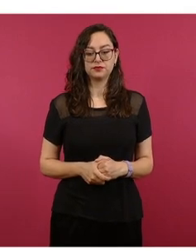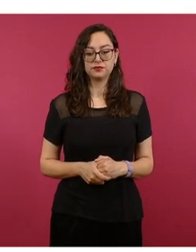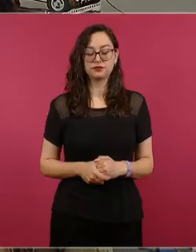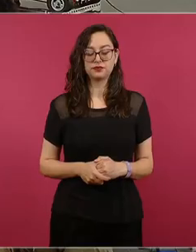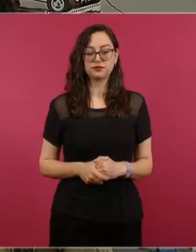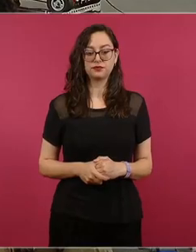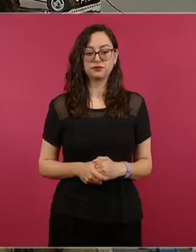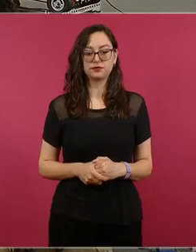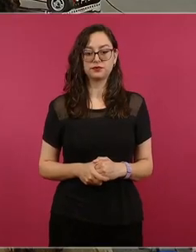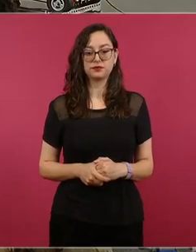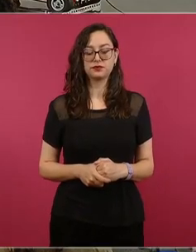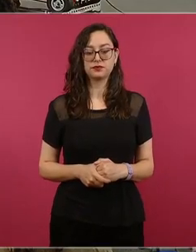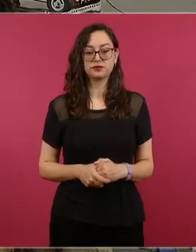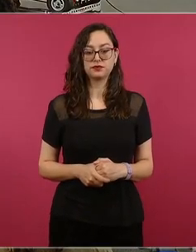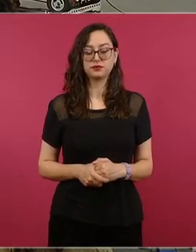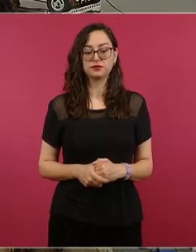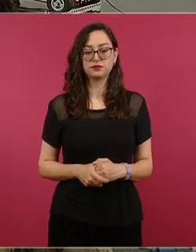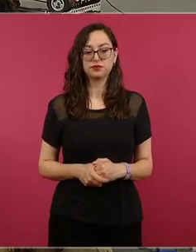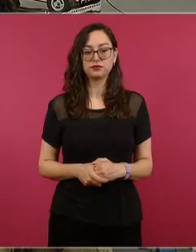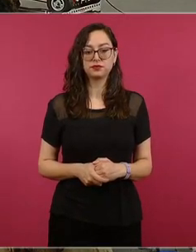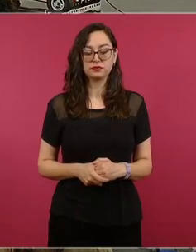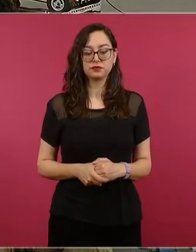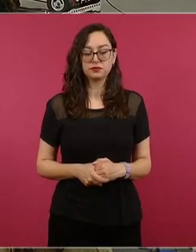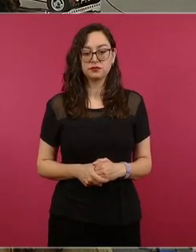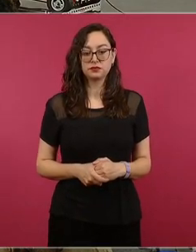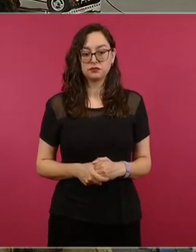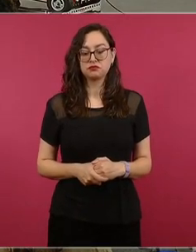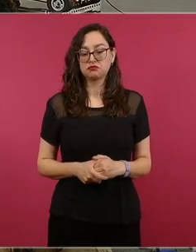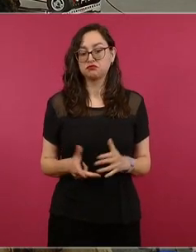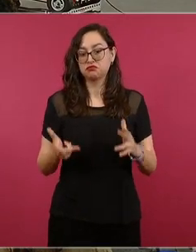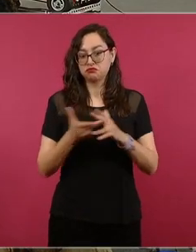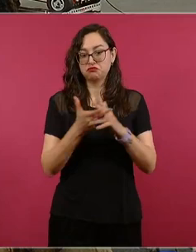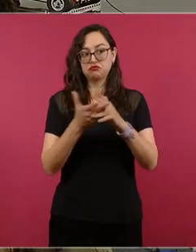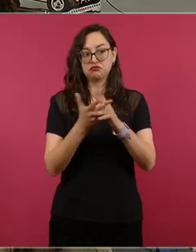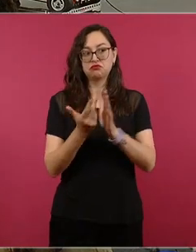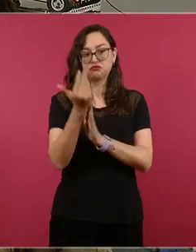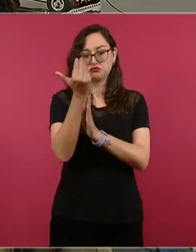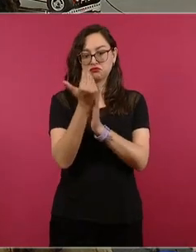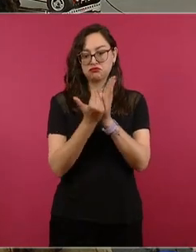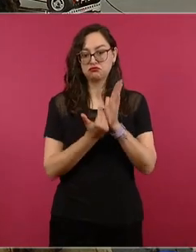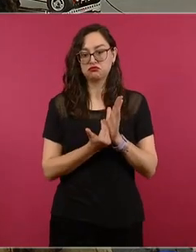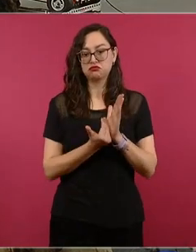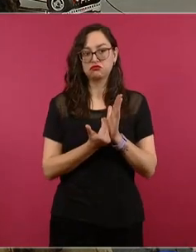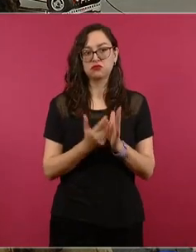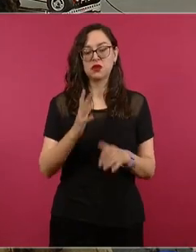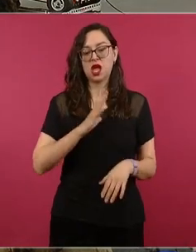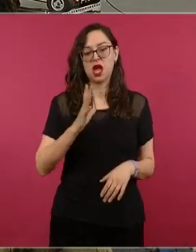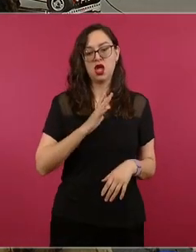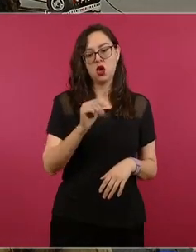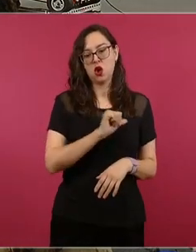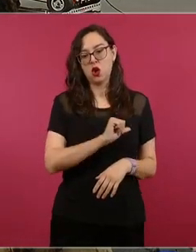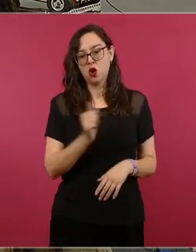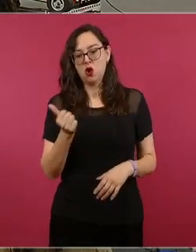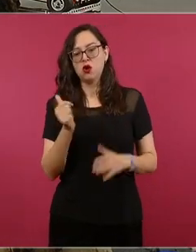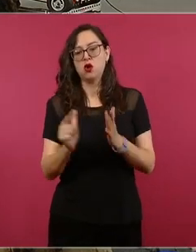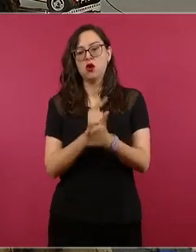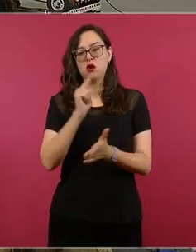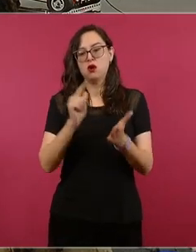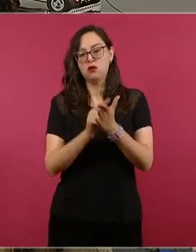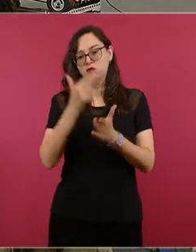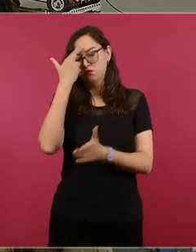Entonces, sí ha bajado en homicidios. A ver si pones otros delitos